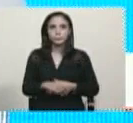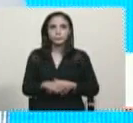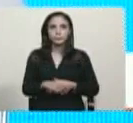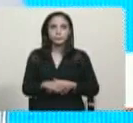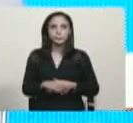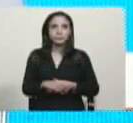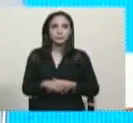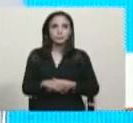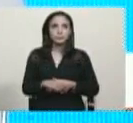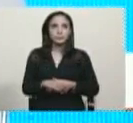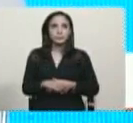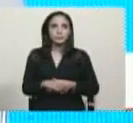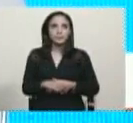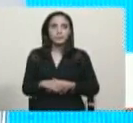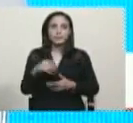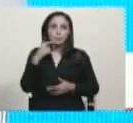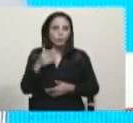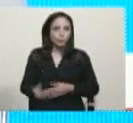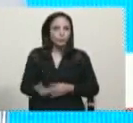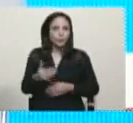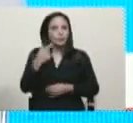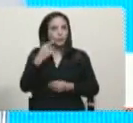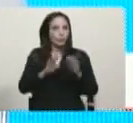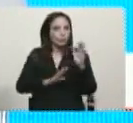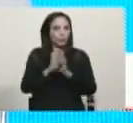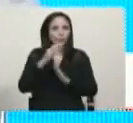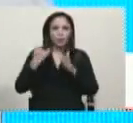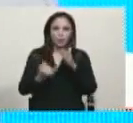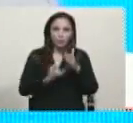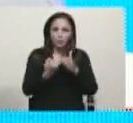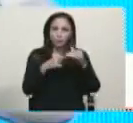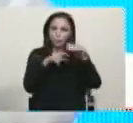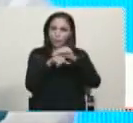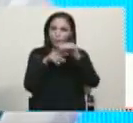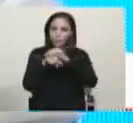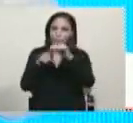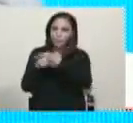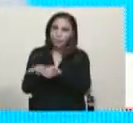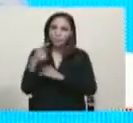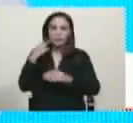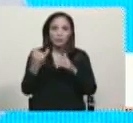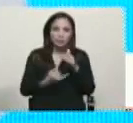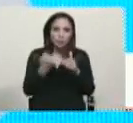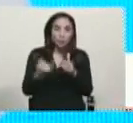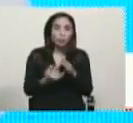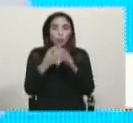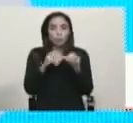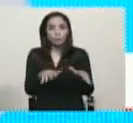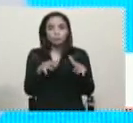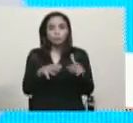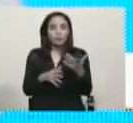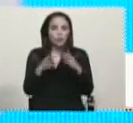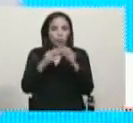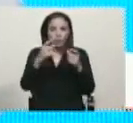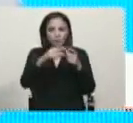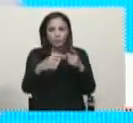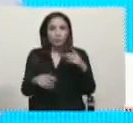Y es muy importante fortalecer todas las instituciones. Todos esos equipos de primer nivel que traemos del